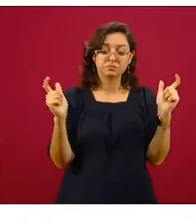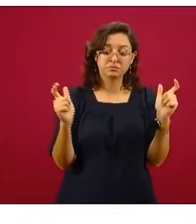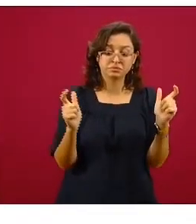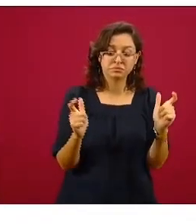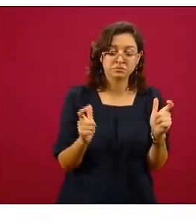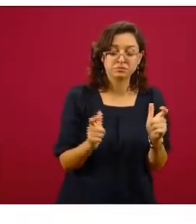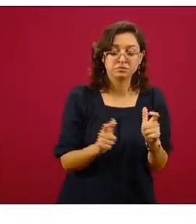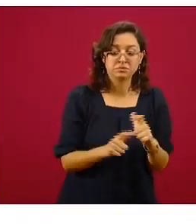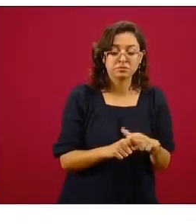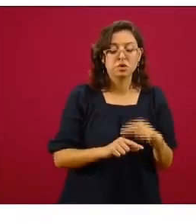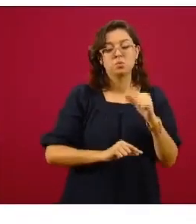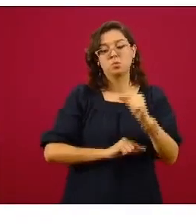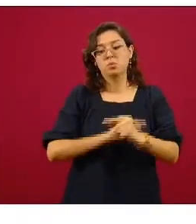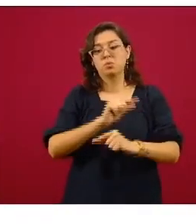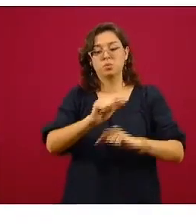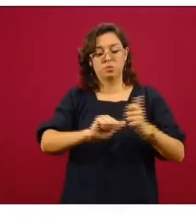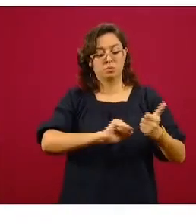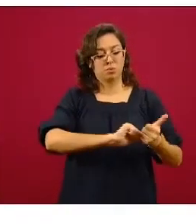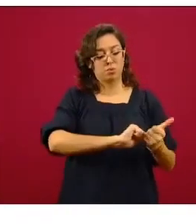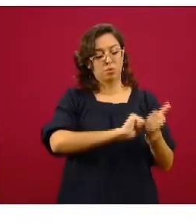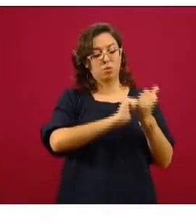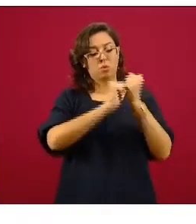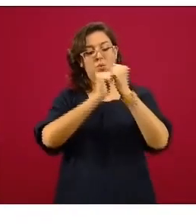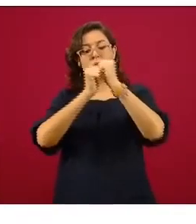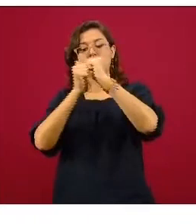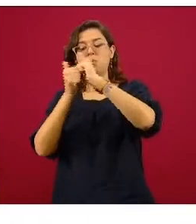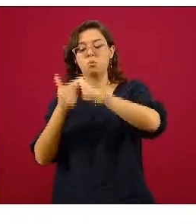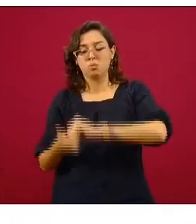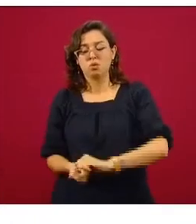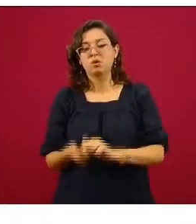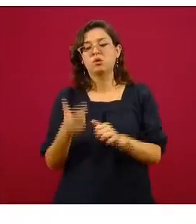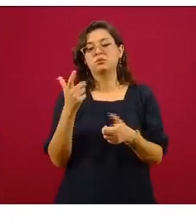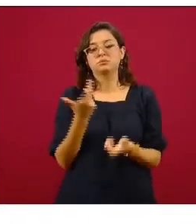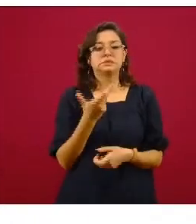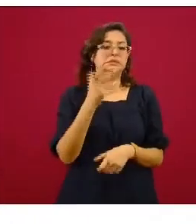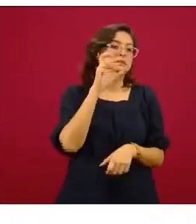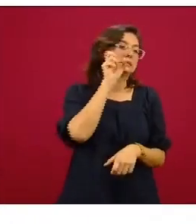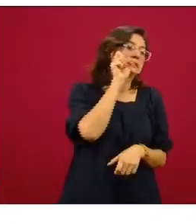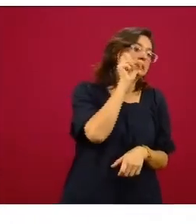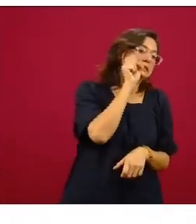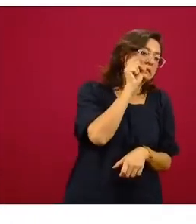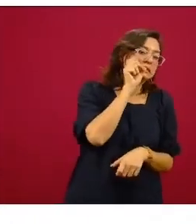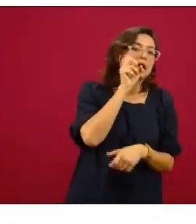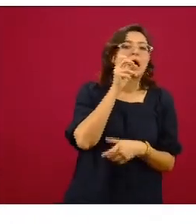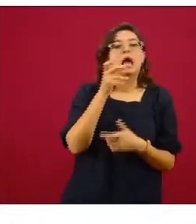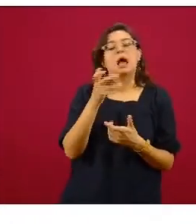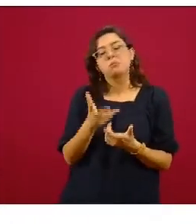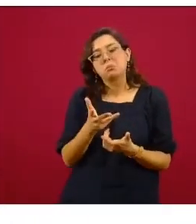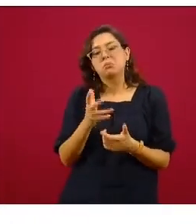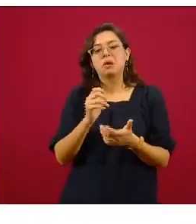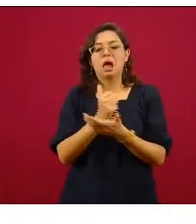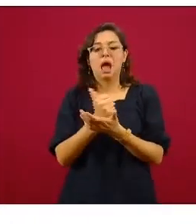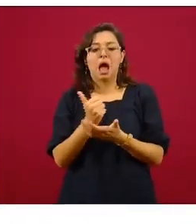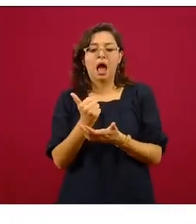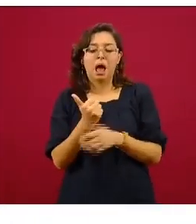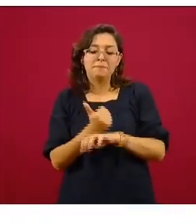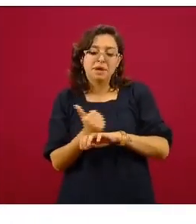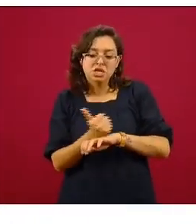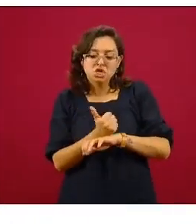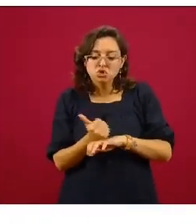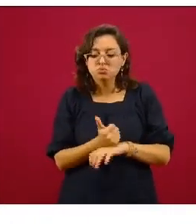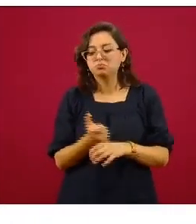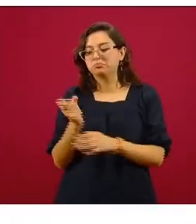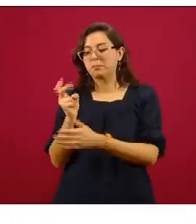últimos 14 días, podrán volver de un naranja oscuro a un naranja claro o de un naranja claro a un verde, y es lo que vamos a poder estar apreciando día con